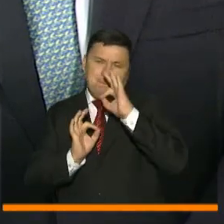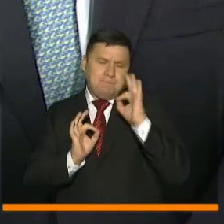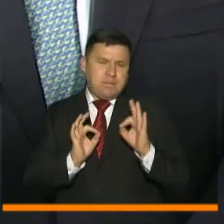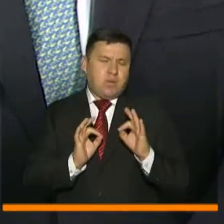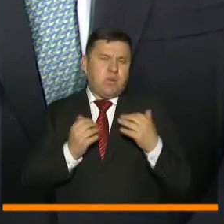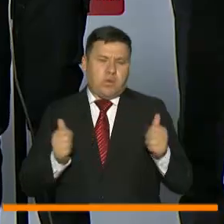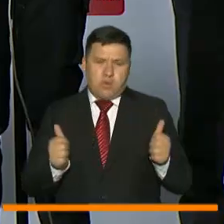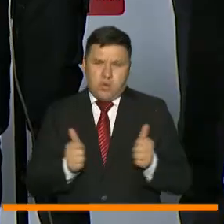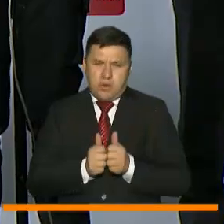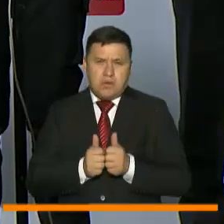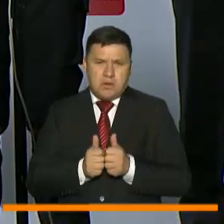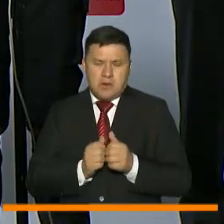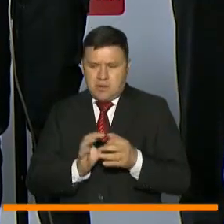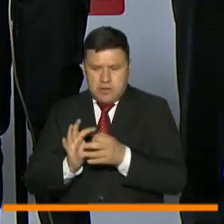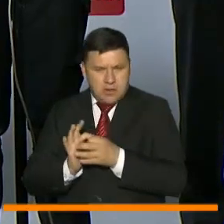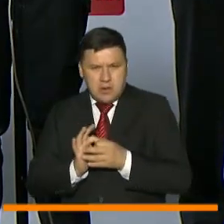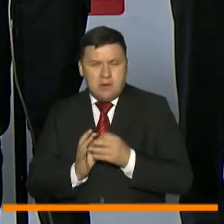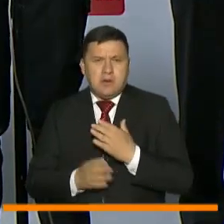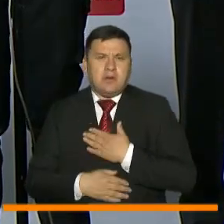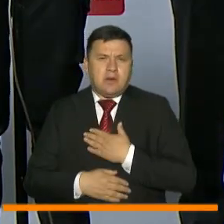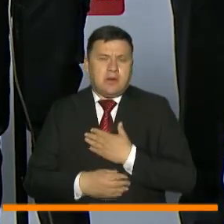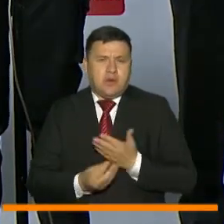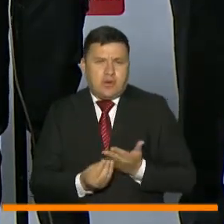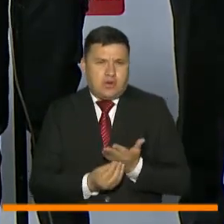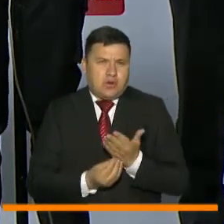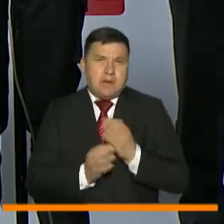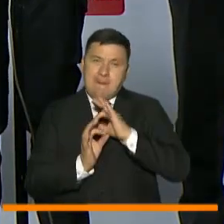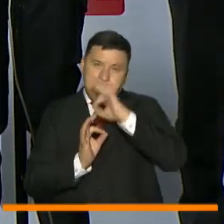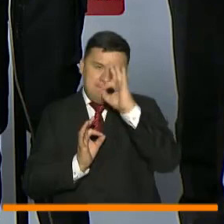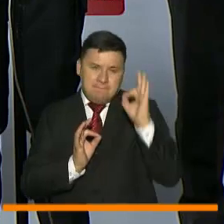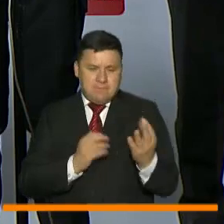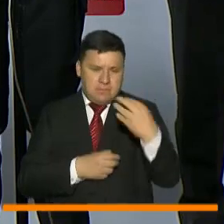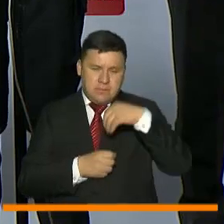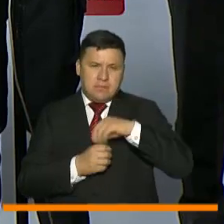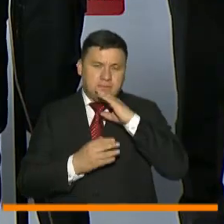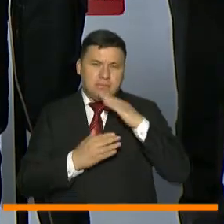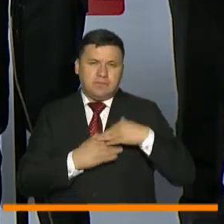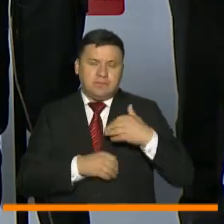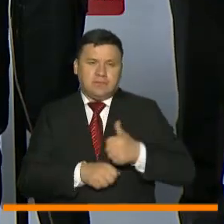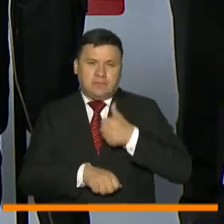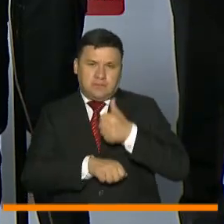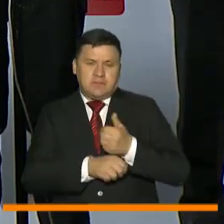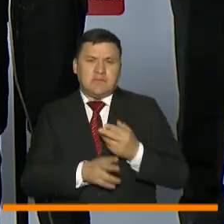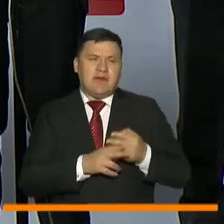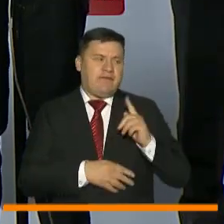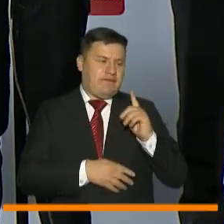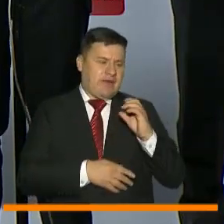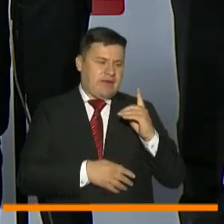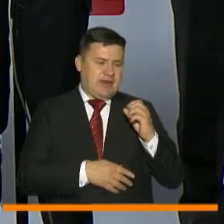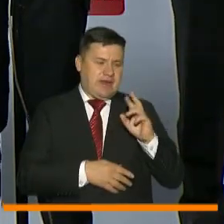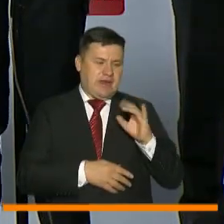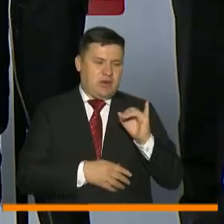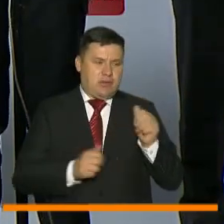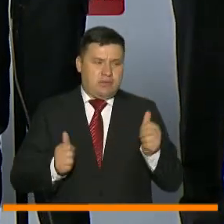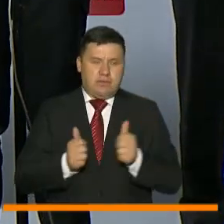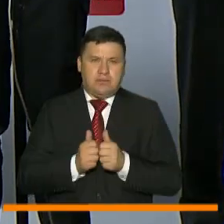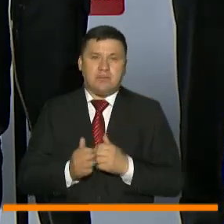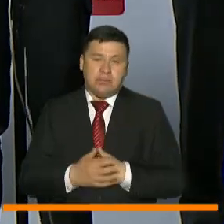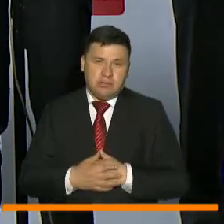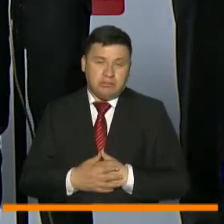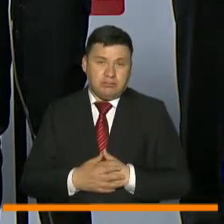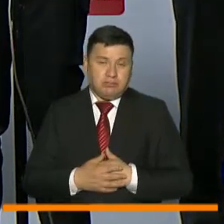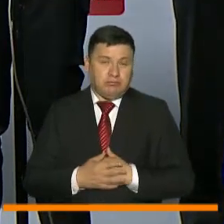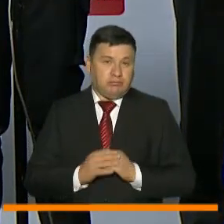un gran enlace con nuestra consejería para regiones, en cabeza de su consejero Federico Hoyos. Así que,